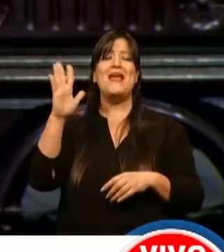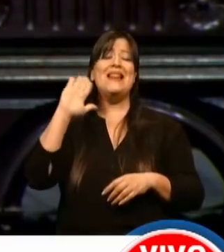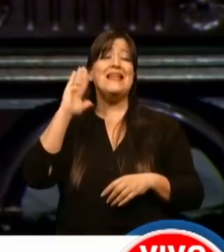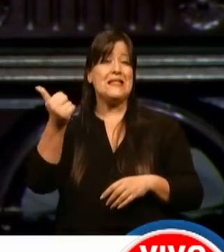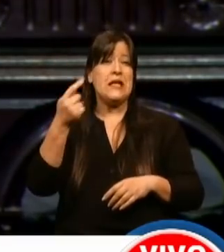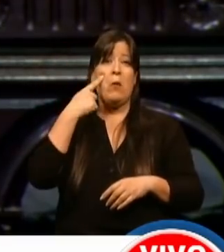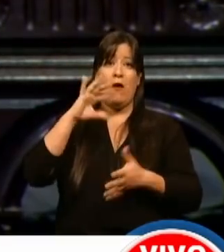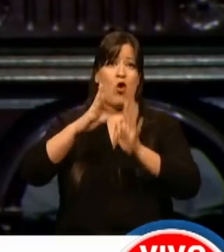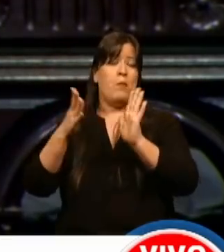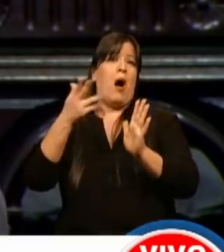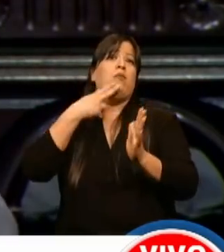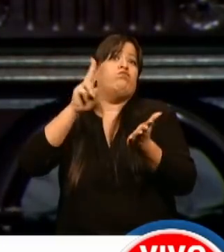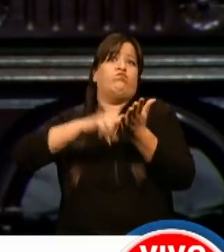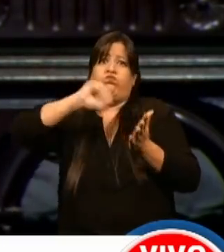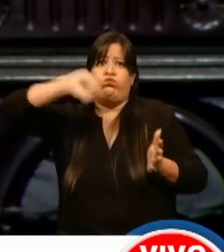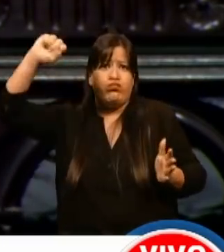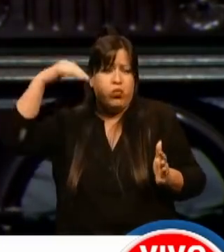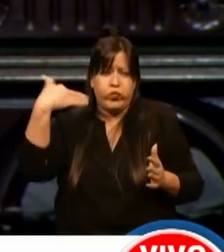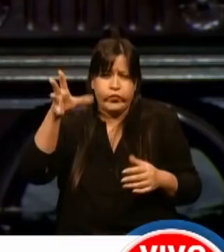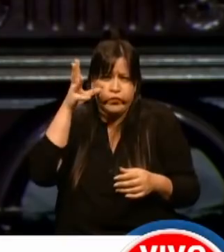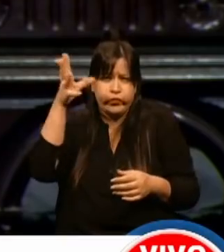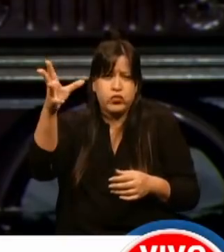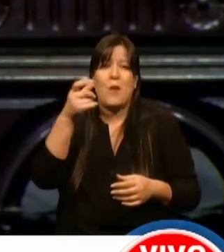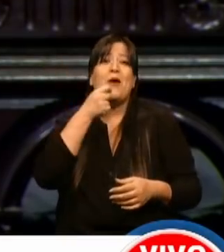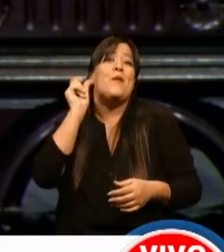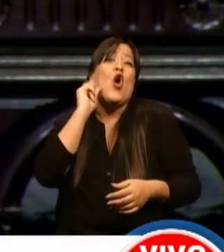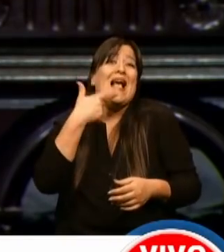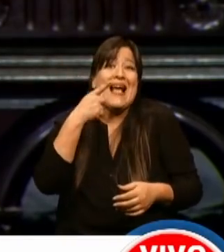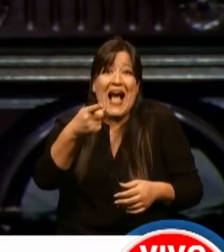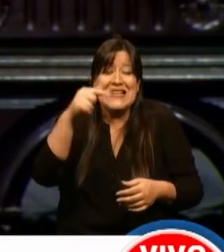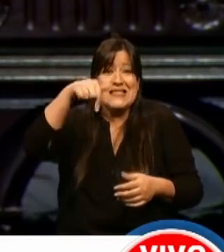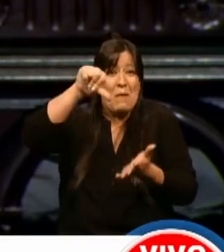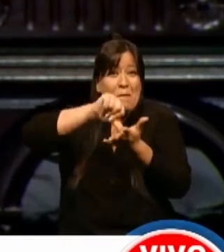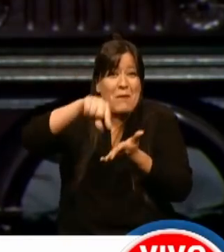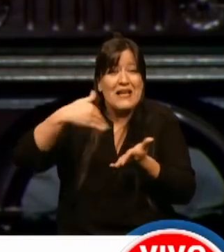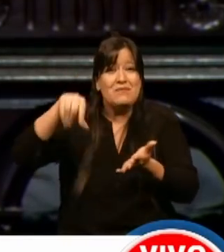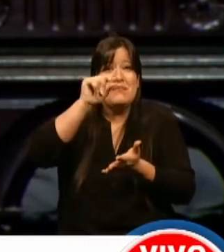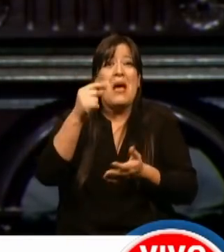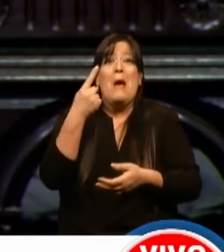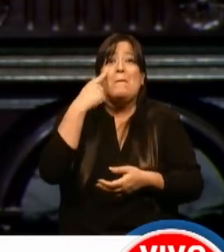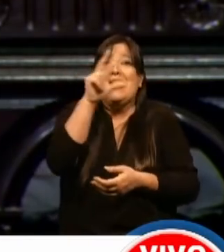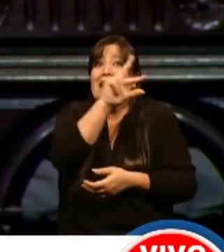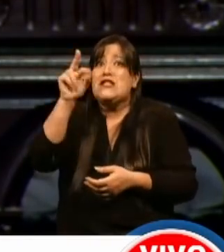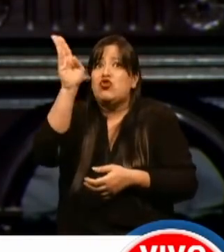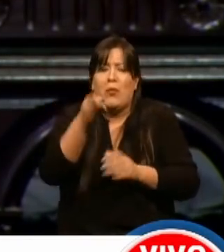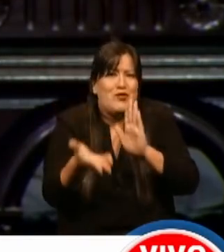cómo se justificaban los tarifazos que en el gas en el país llegaron a 1.300%,